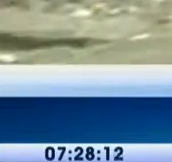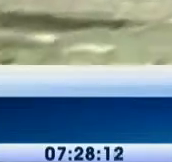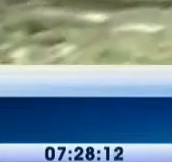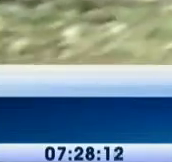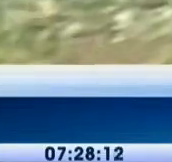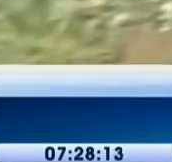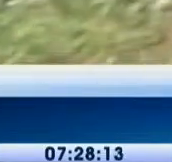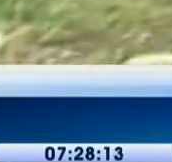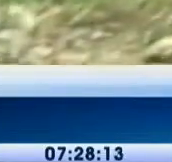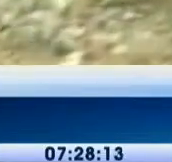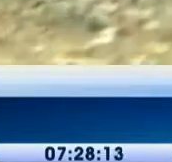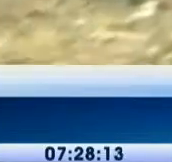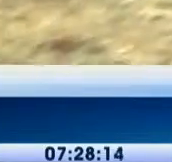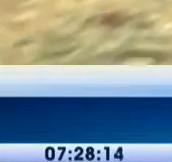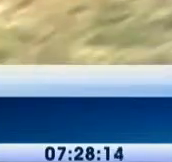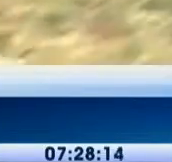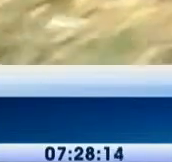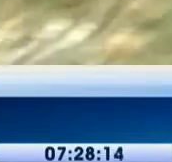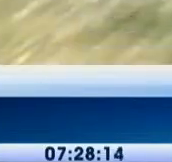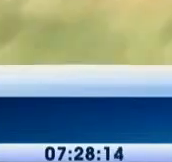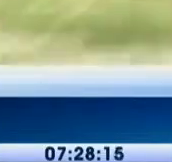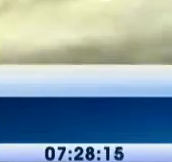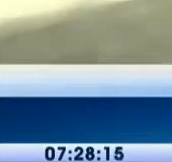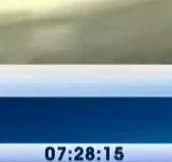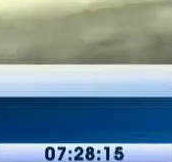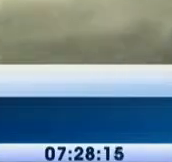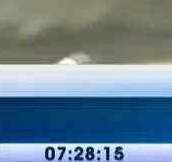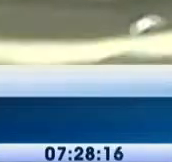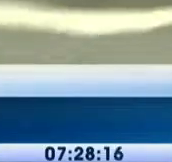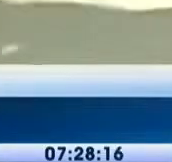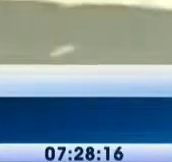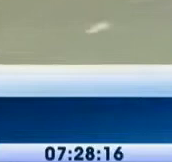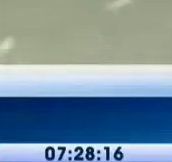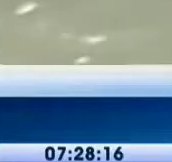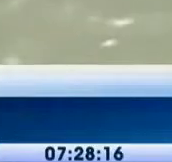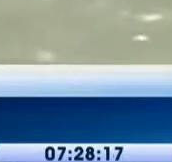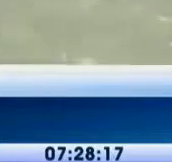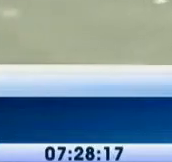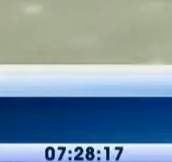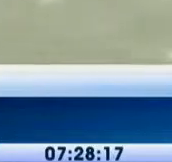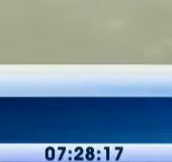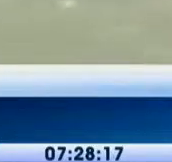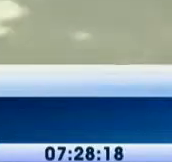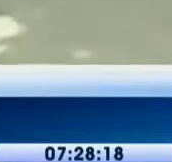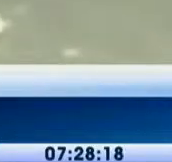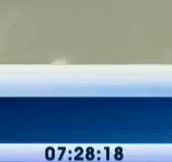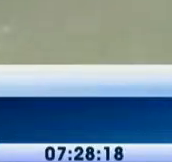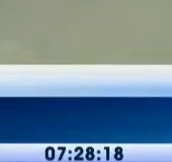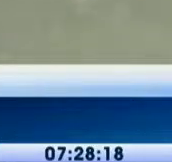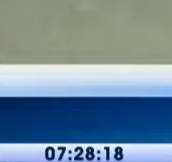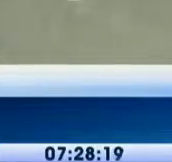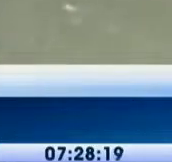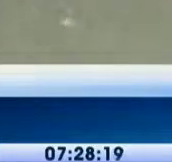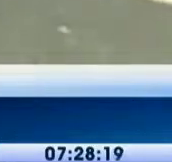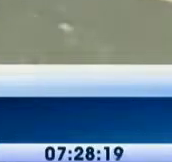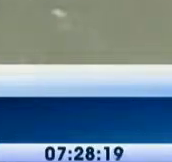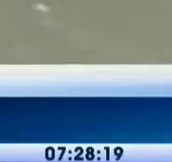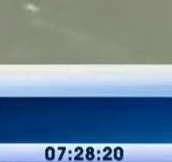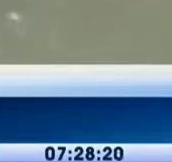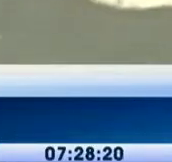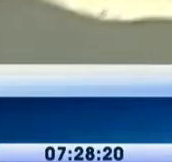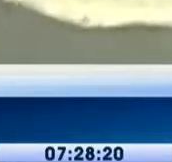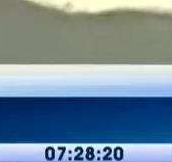vamos a llenar de agua. El criadero de mosquitos, las epidemias, la chikungunya, el dengue, toda clase de enfermedad, tenemos